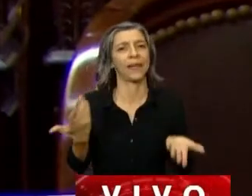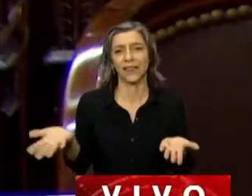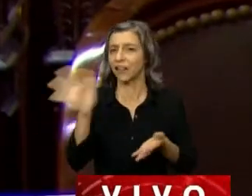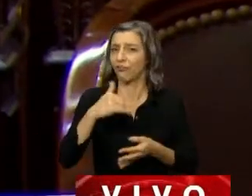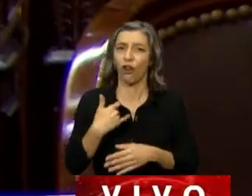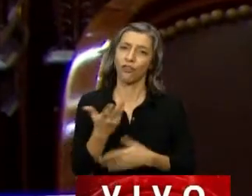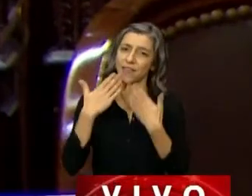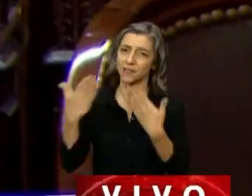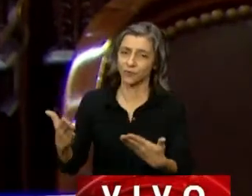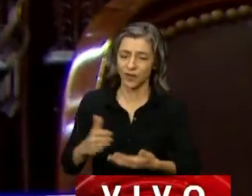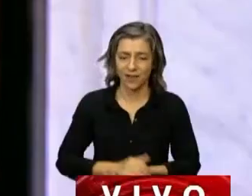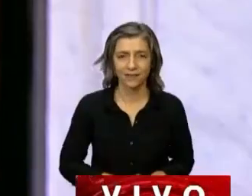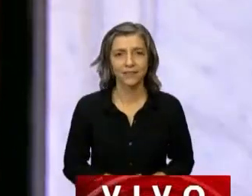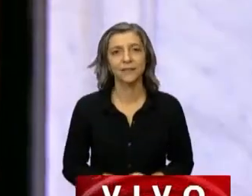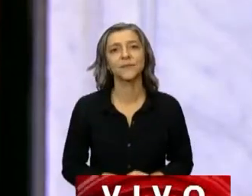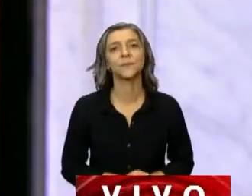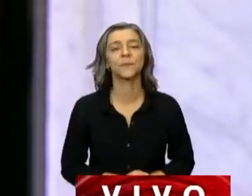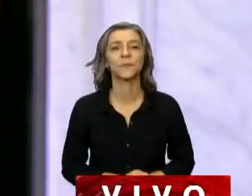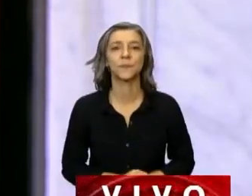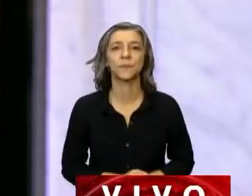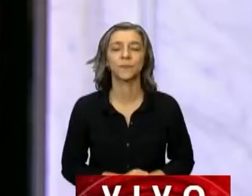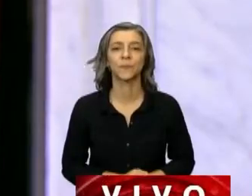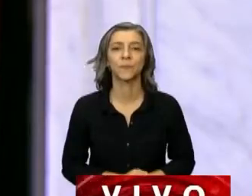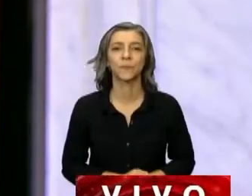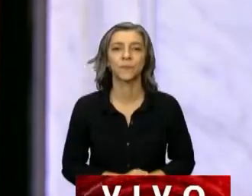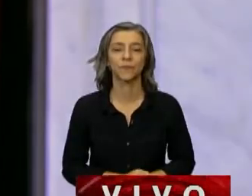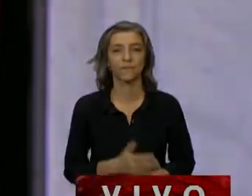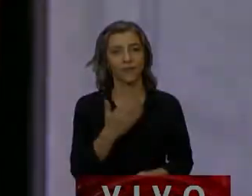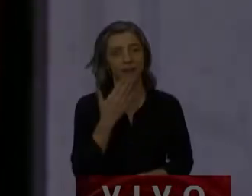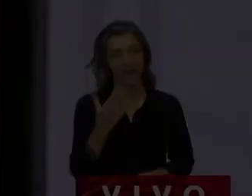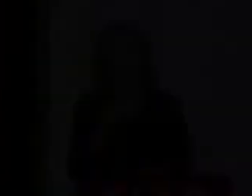Gracias, diputada Macha.